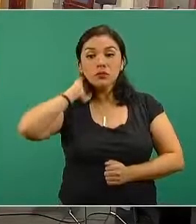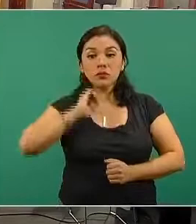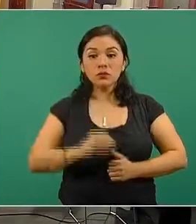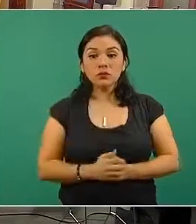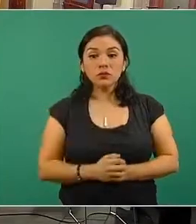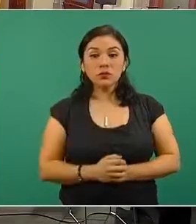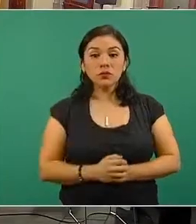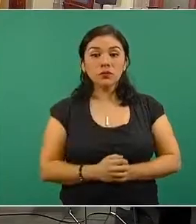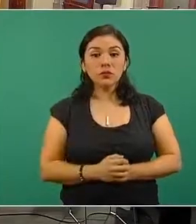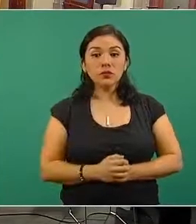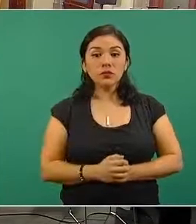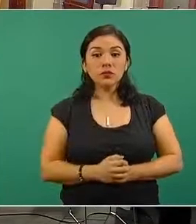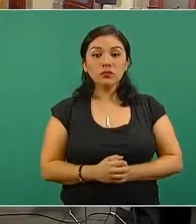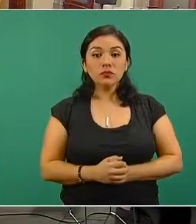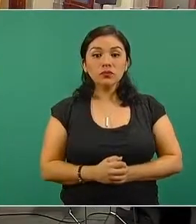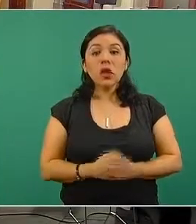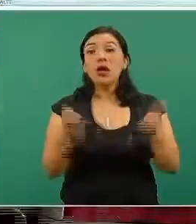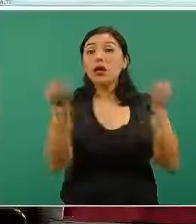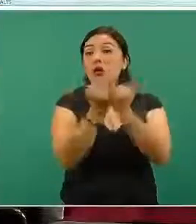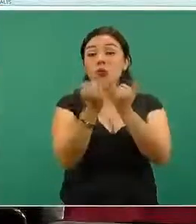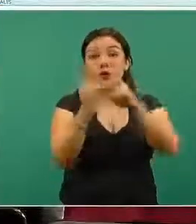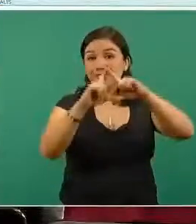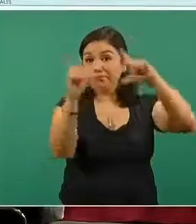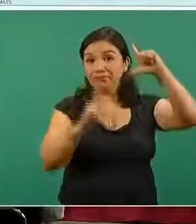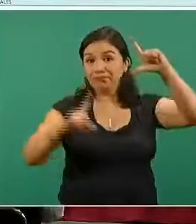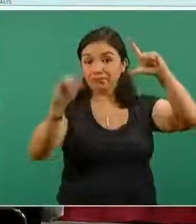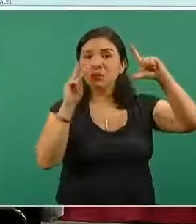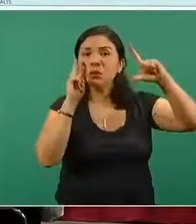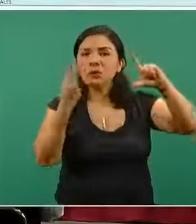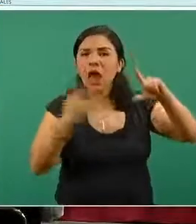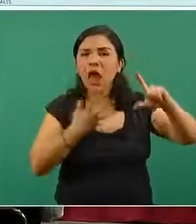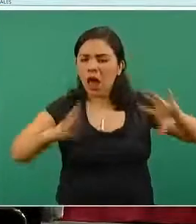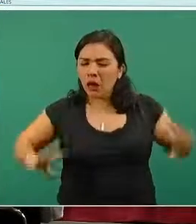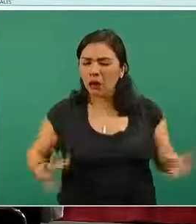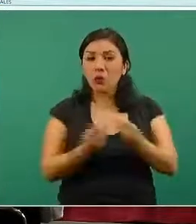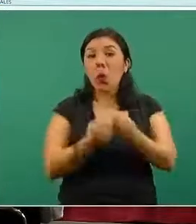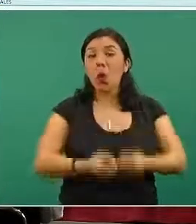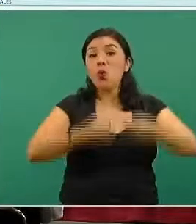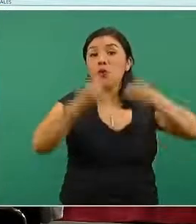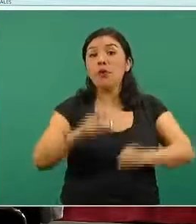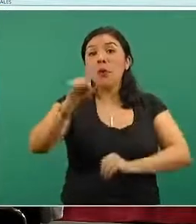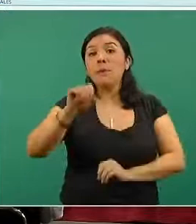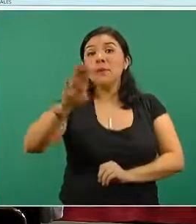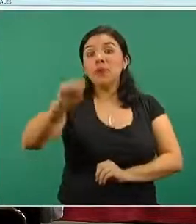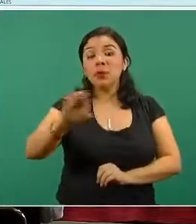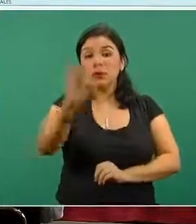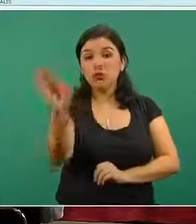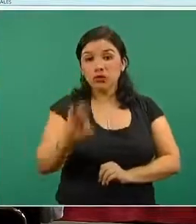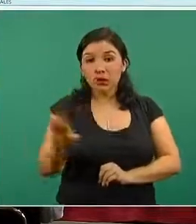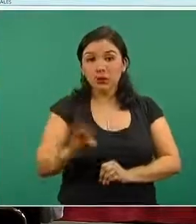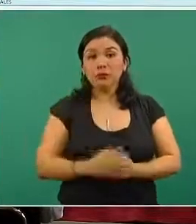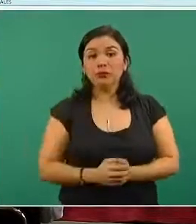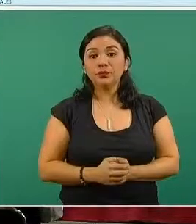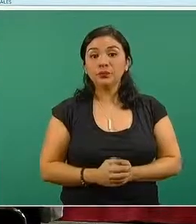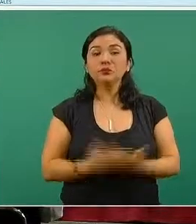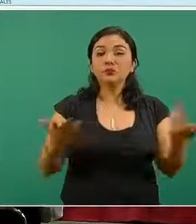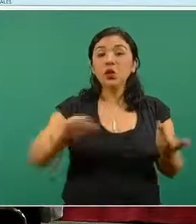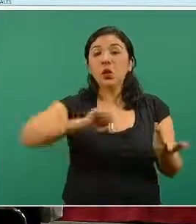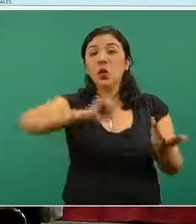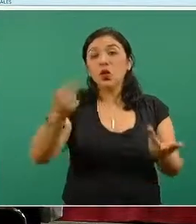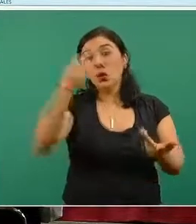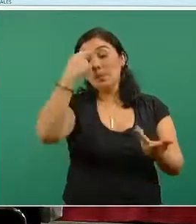A nivel nacional, como se presentaba en la lámina anterior, pues tenemos un total de ocupación del 29%. Y si hablamos